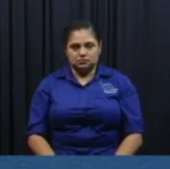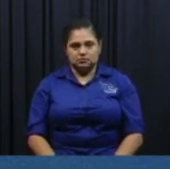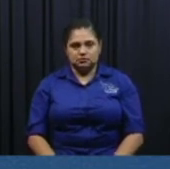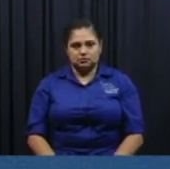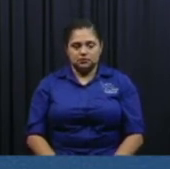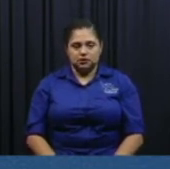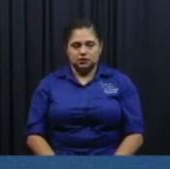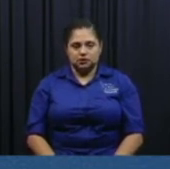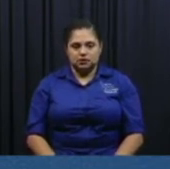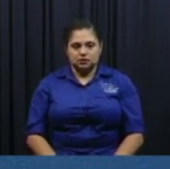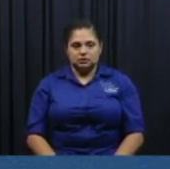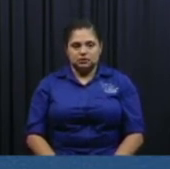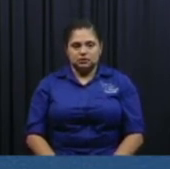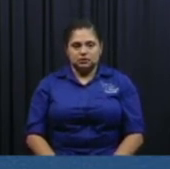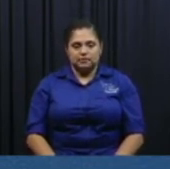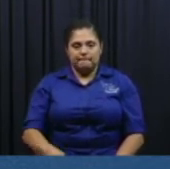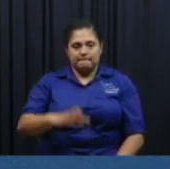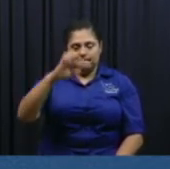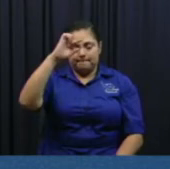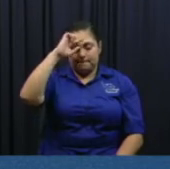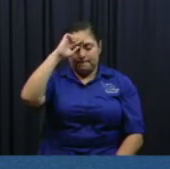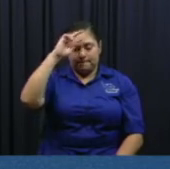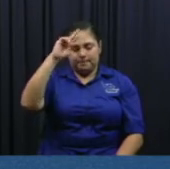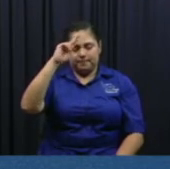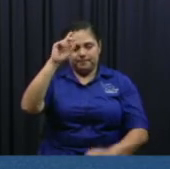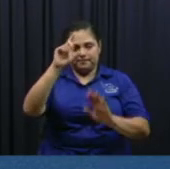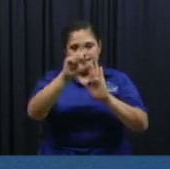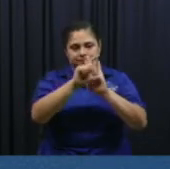rápidamente 24 25